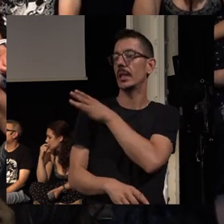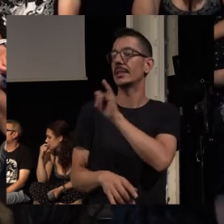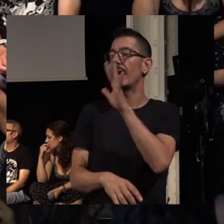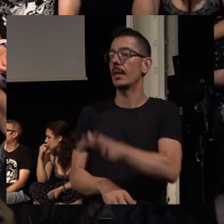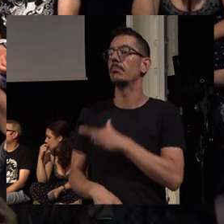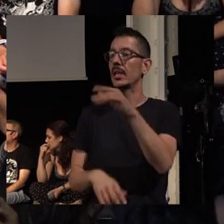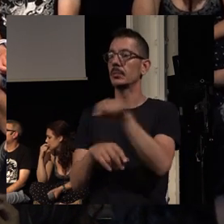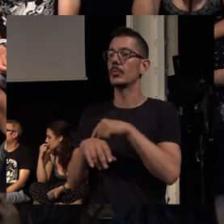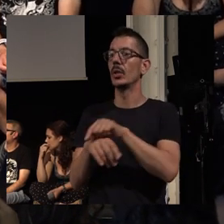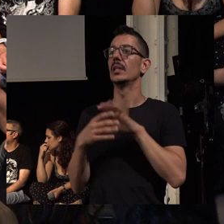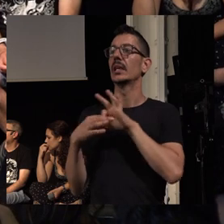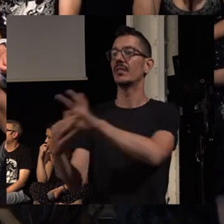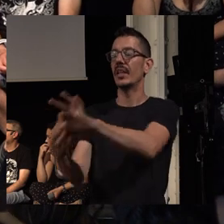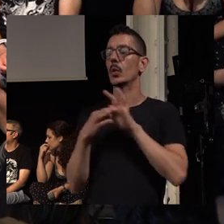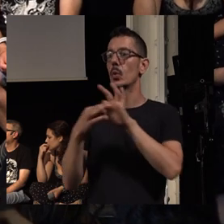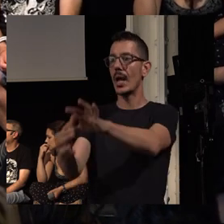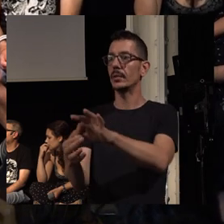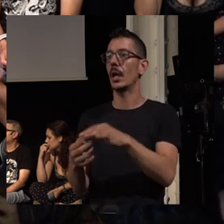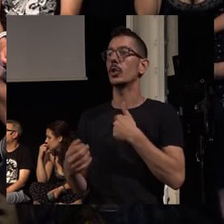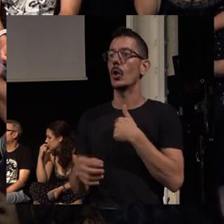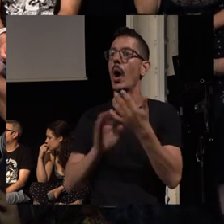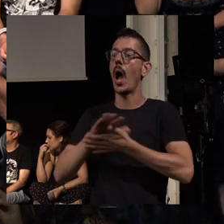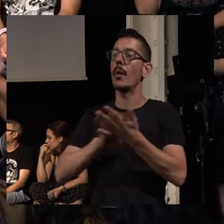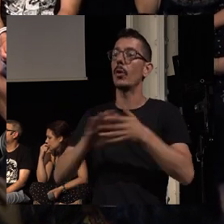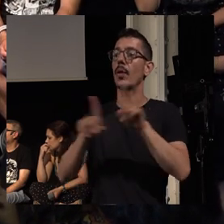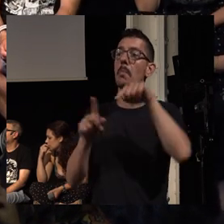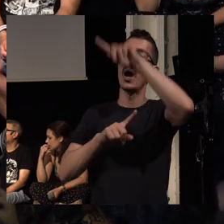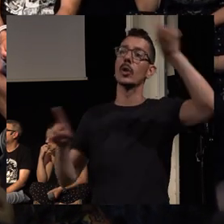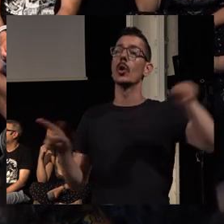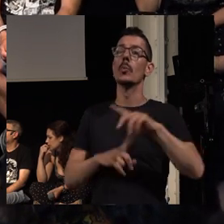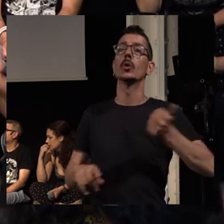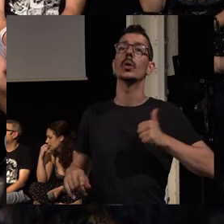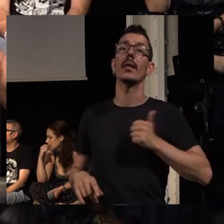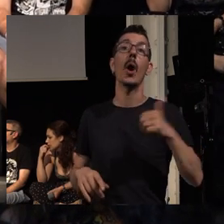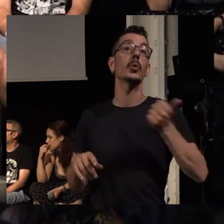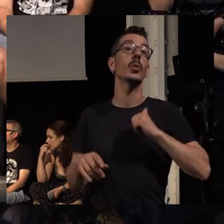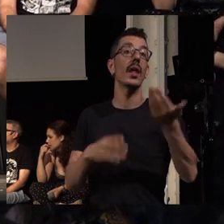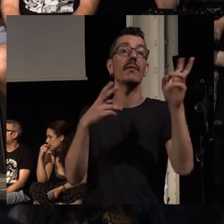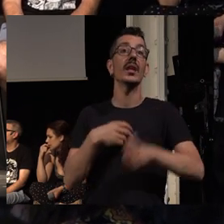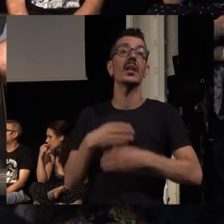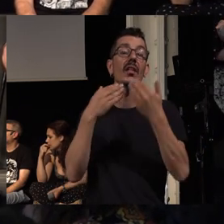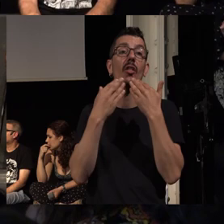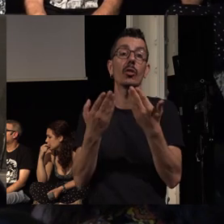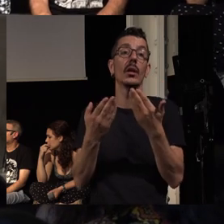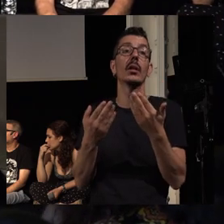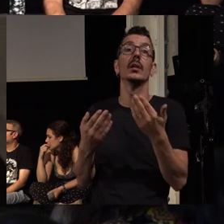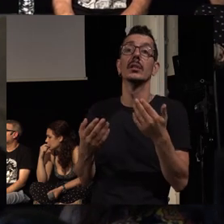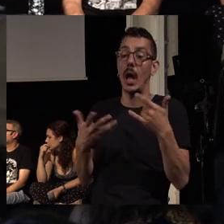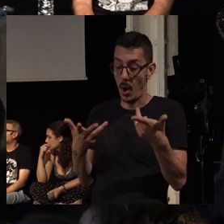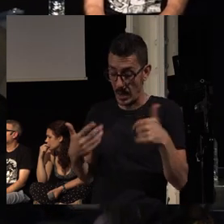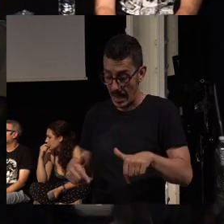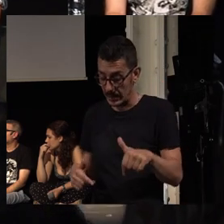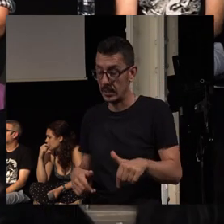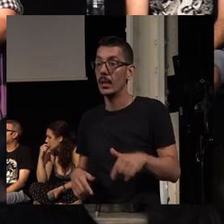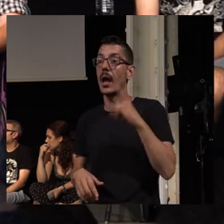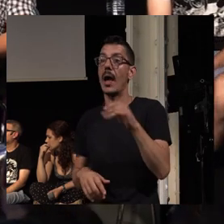vinculantes. Pero yo tengo claro dónde estoy hablando y estoy hablando en un marco de oportunidad. Y el marco de oportunidad lo da que hay una gente en este momento aquí, que